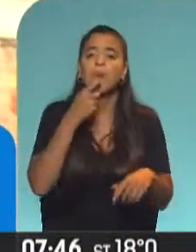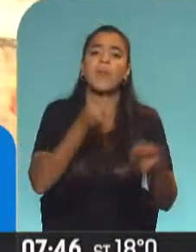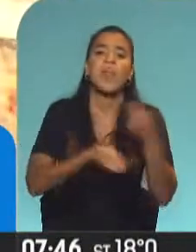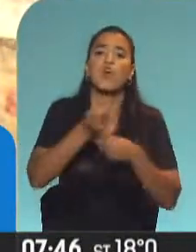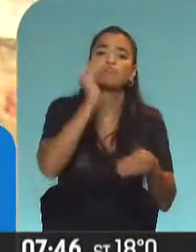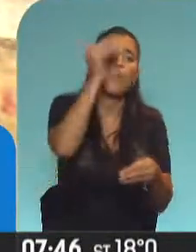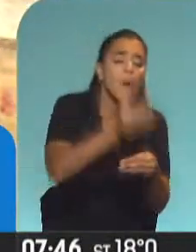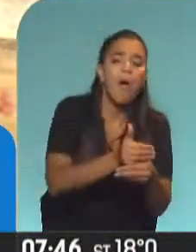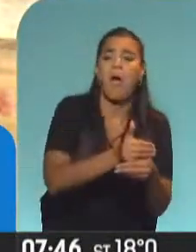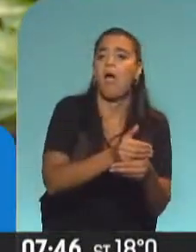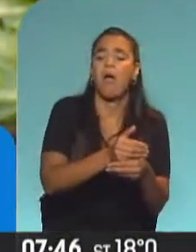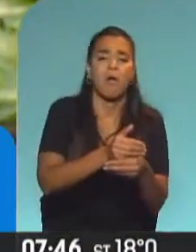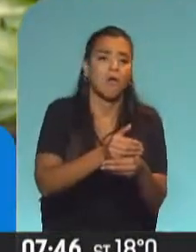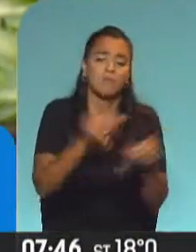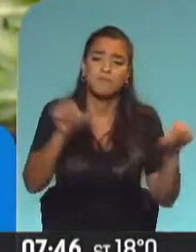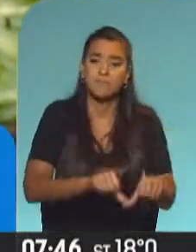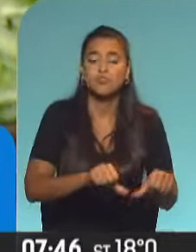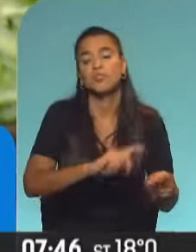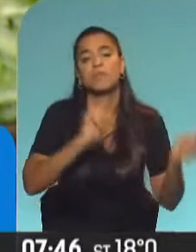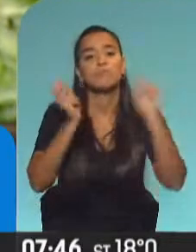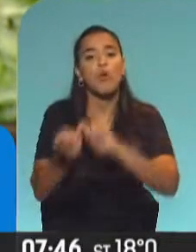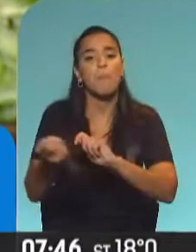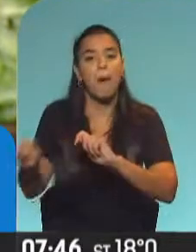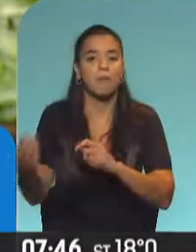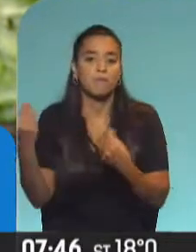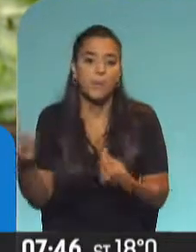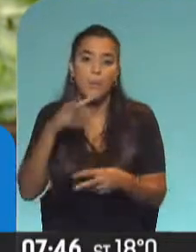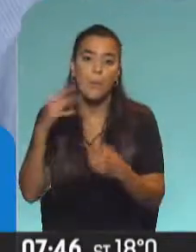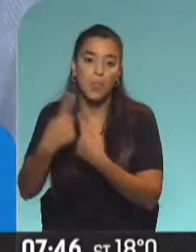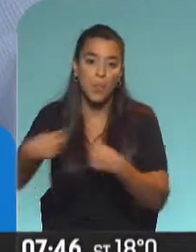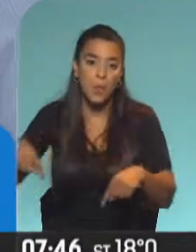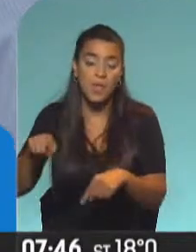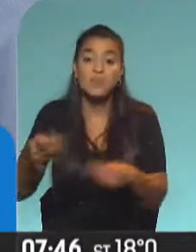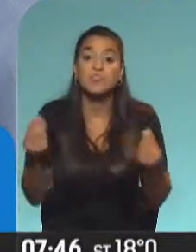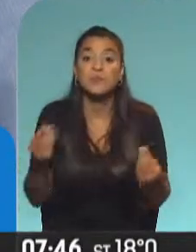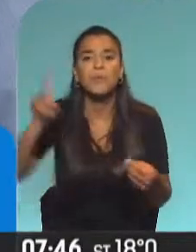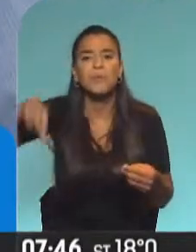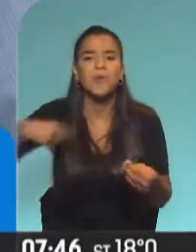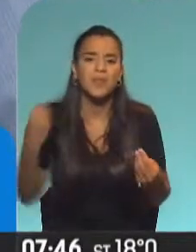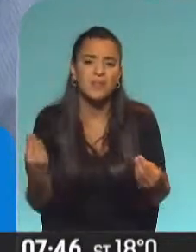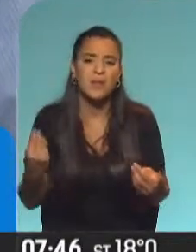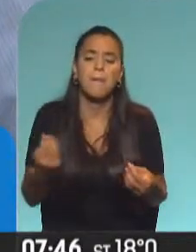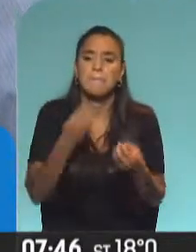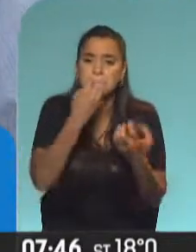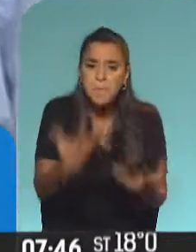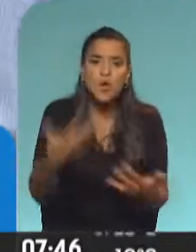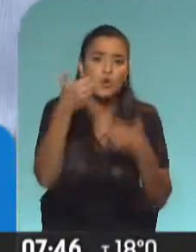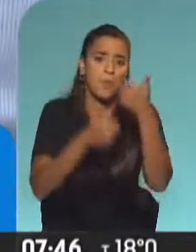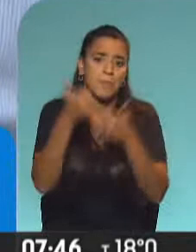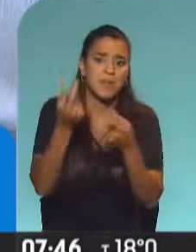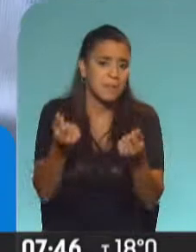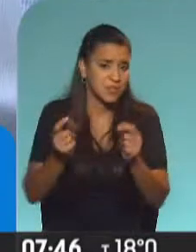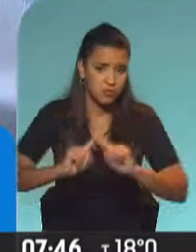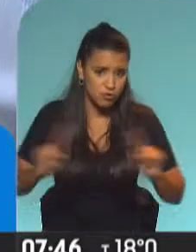como bares o otro tipo de cosas se reconvirtieron en verdulería. Eso no hace que haya mejorado la competencia en